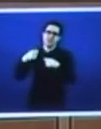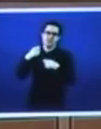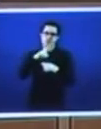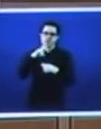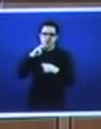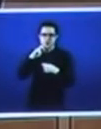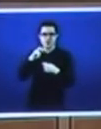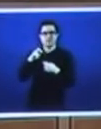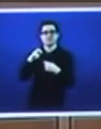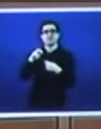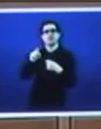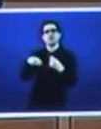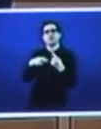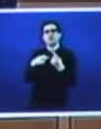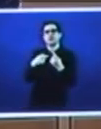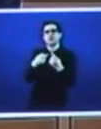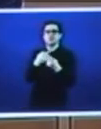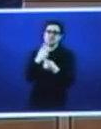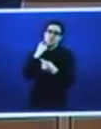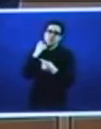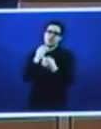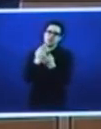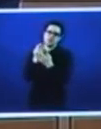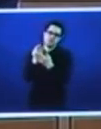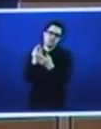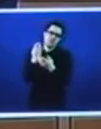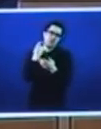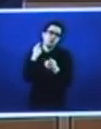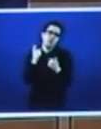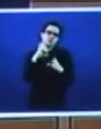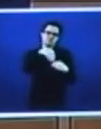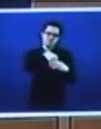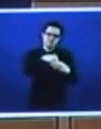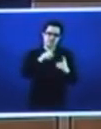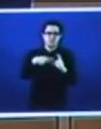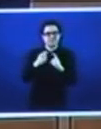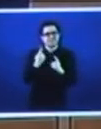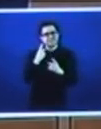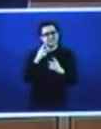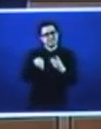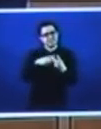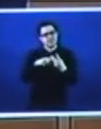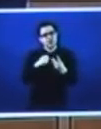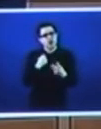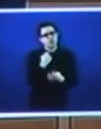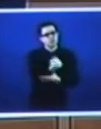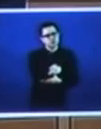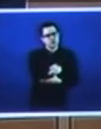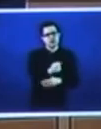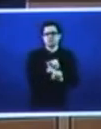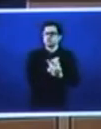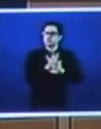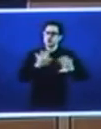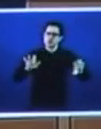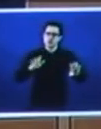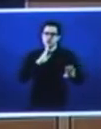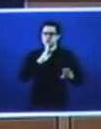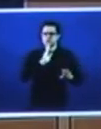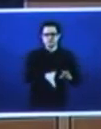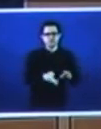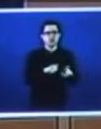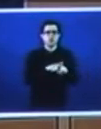de produtos financeiros. E en tercer lugar, apoiar de forma clara, de forma rotunda, con todos os